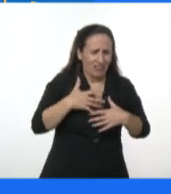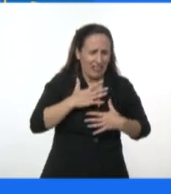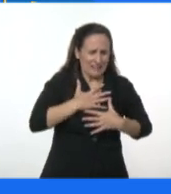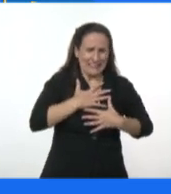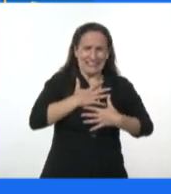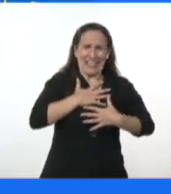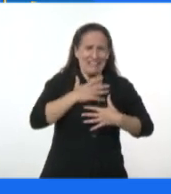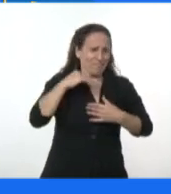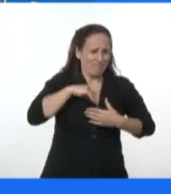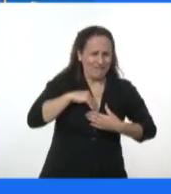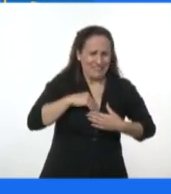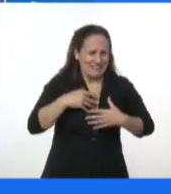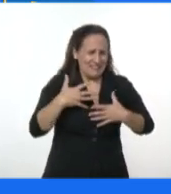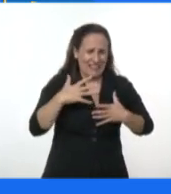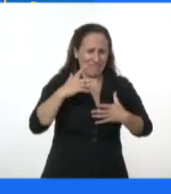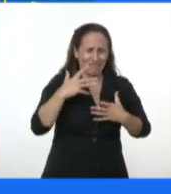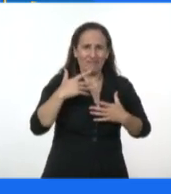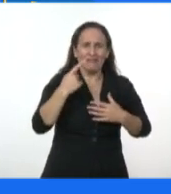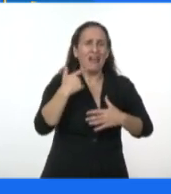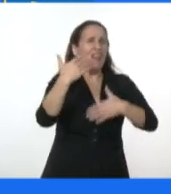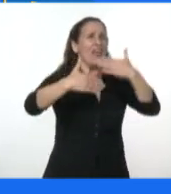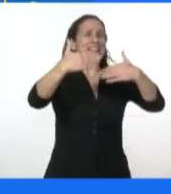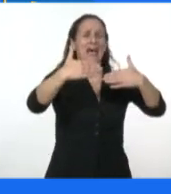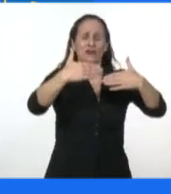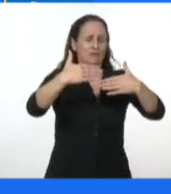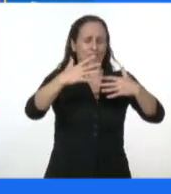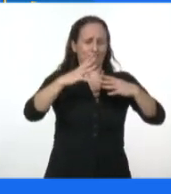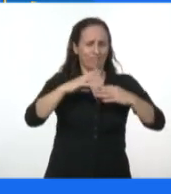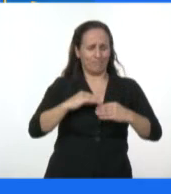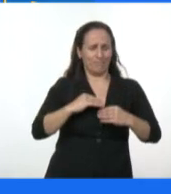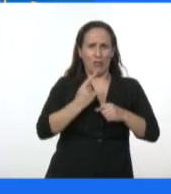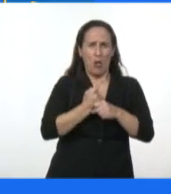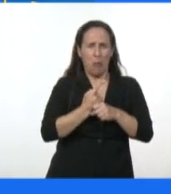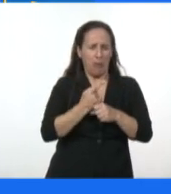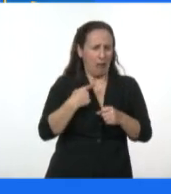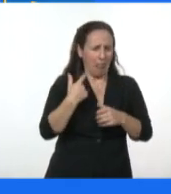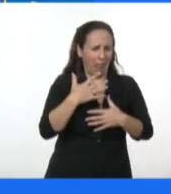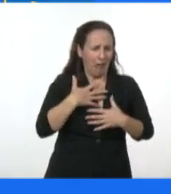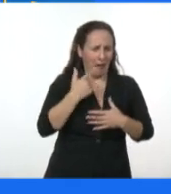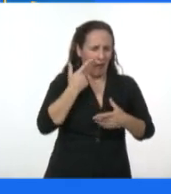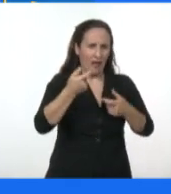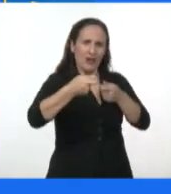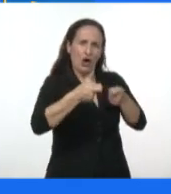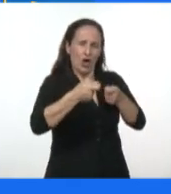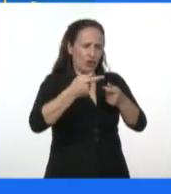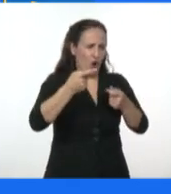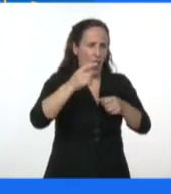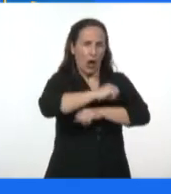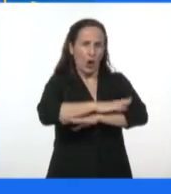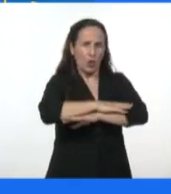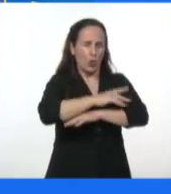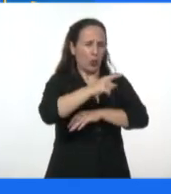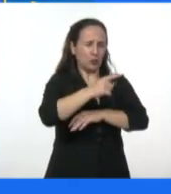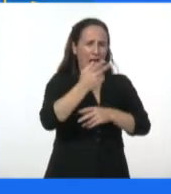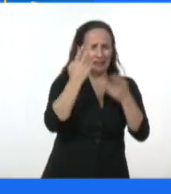o perjudica y perturba el pleno desarrollo personal, o que busca degradar o controlar sus acciones, comportamientos, creencias